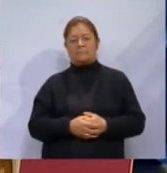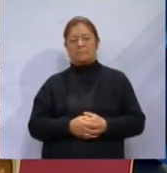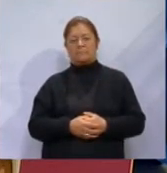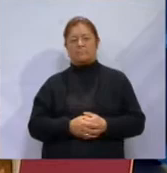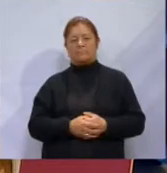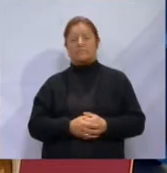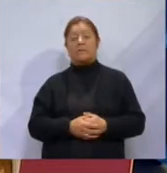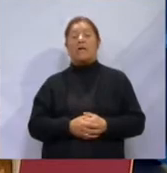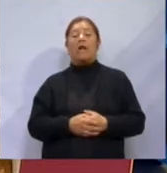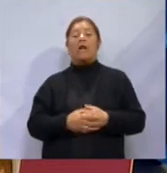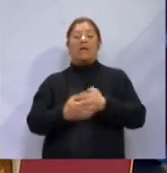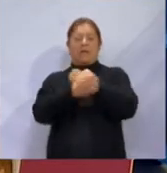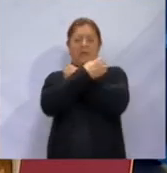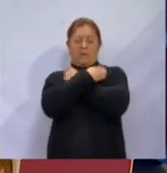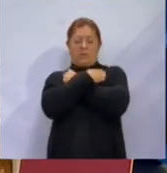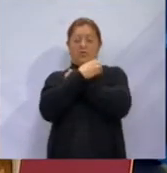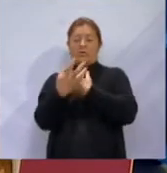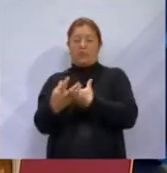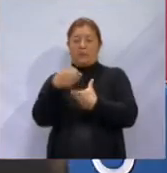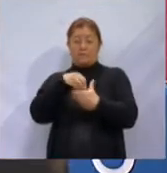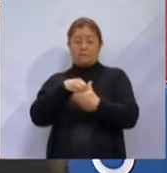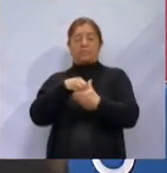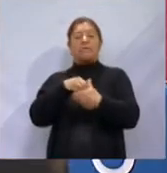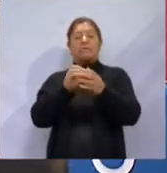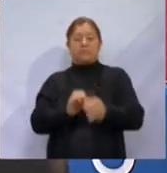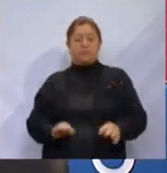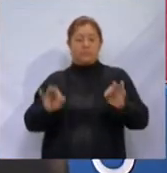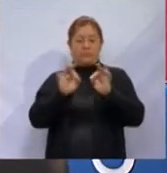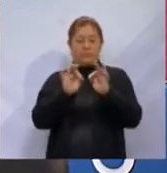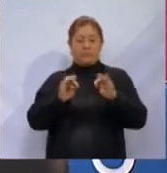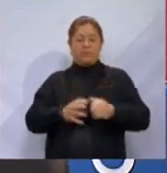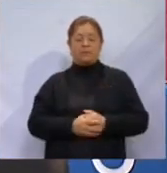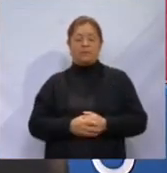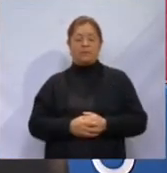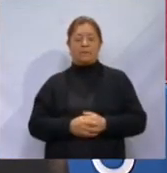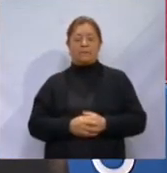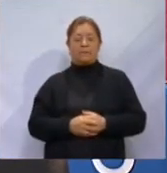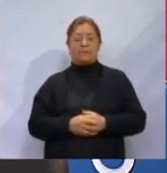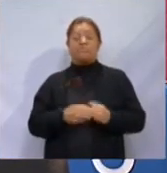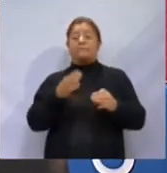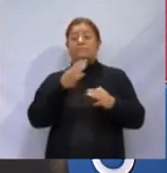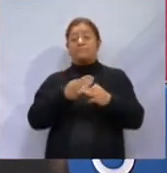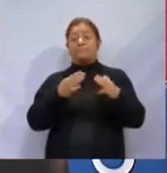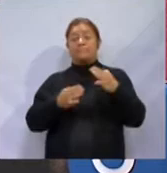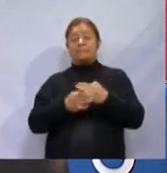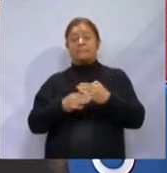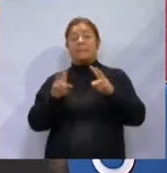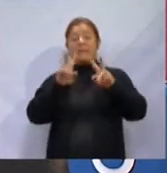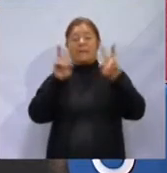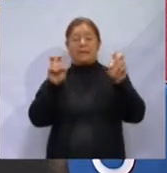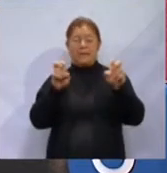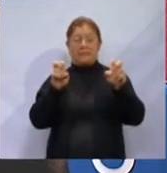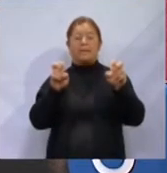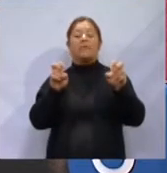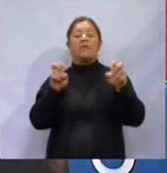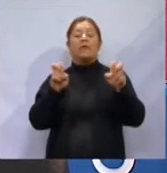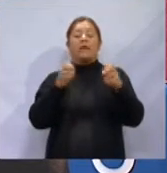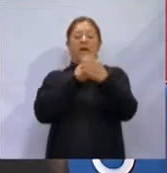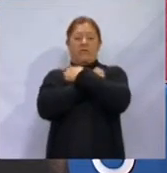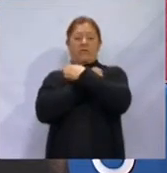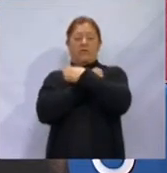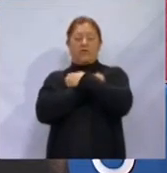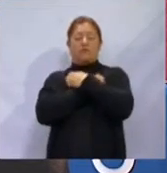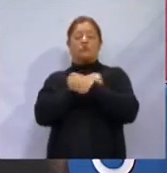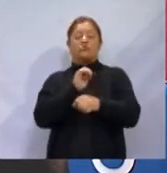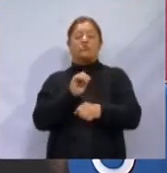en la educación inclusiva es importante y esta es la asignatura de la educación socioemocional. La asignatura